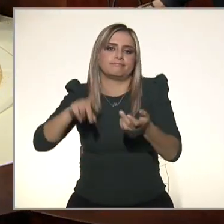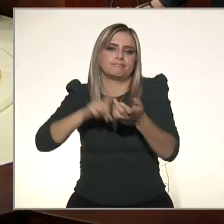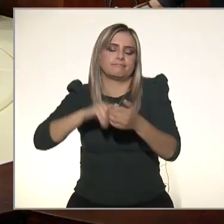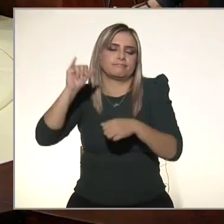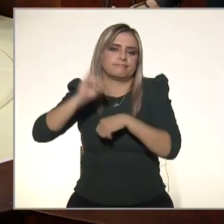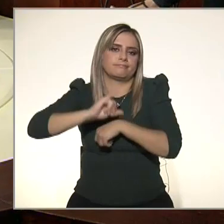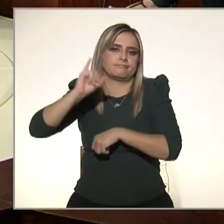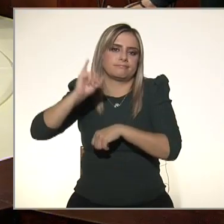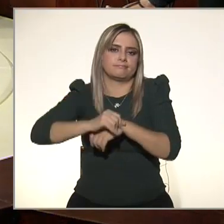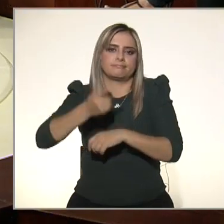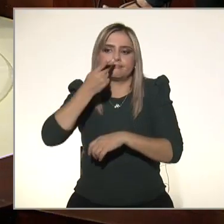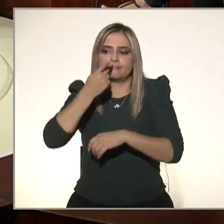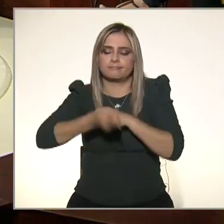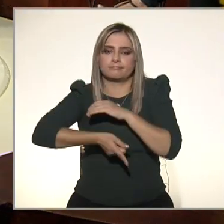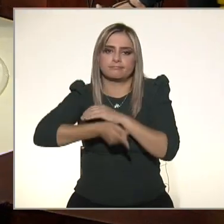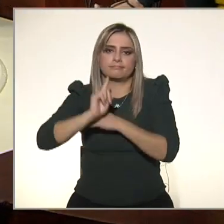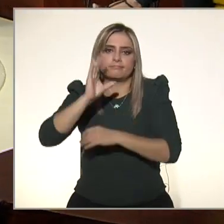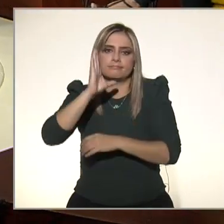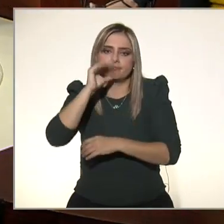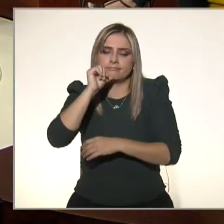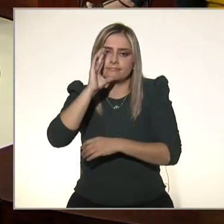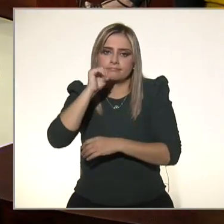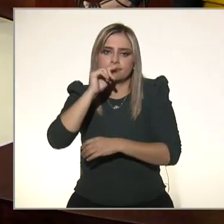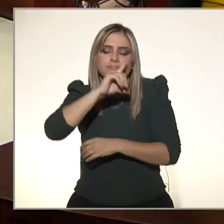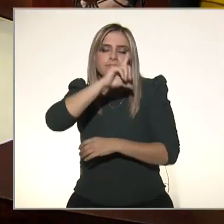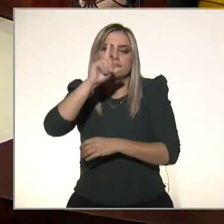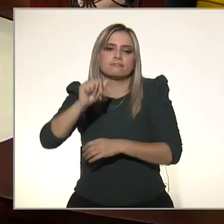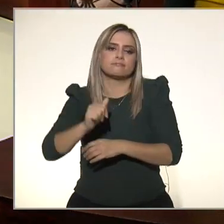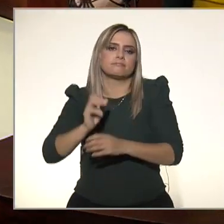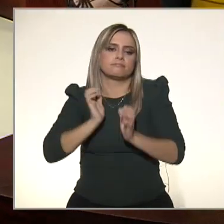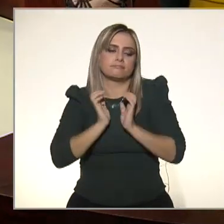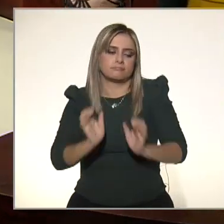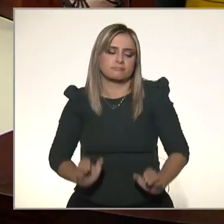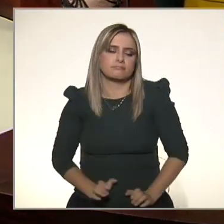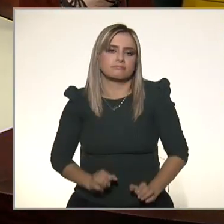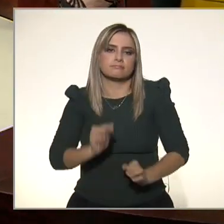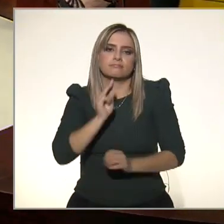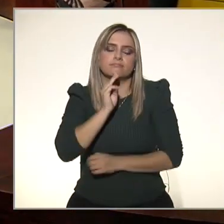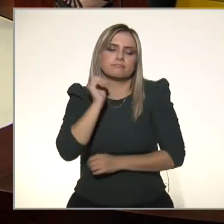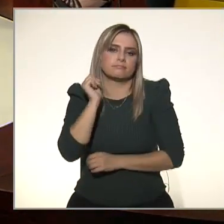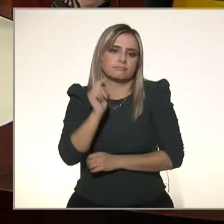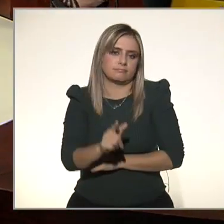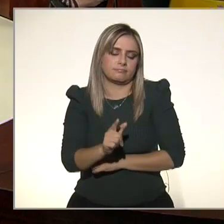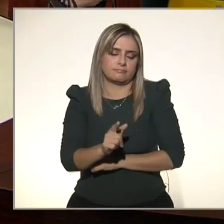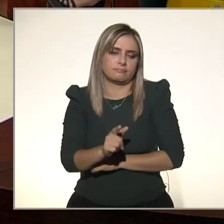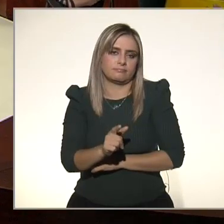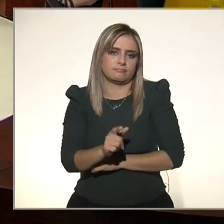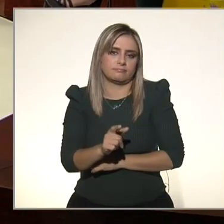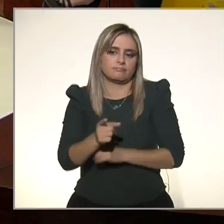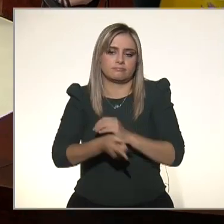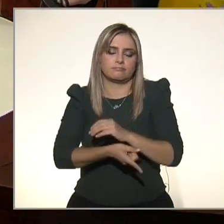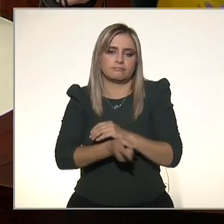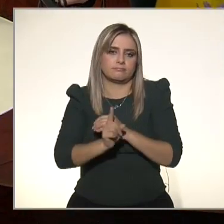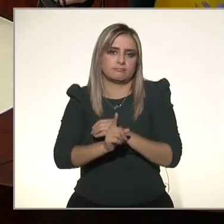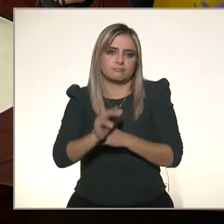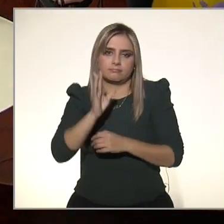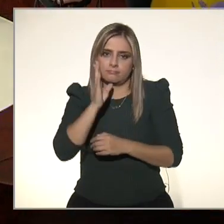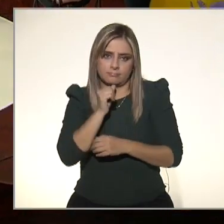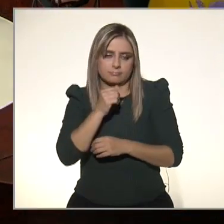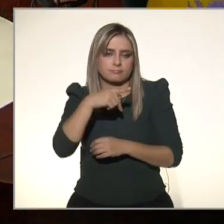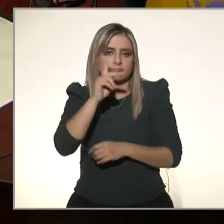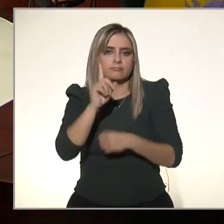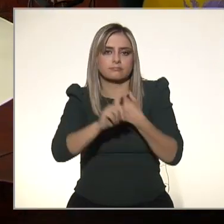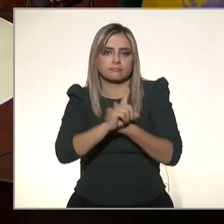tienen que ver con lo físico, con lo anatómico, no con lo orgánico, pues que tenga que ver con una cuestión de la